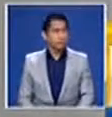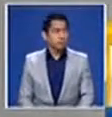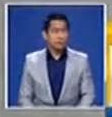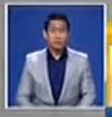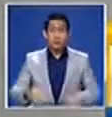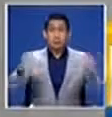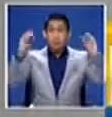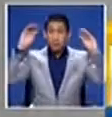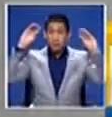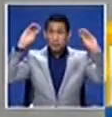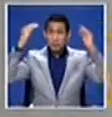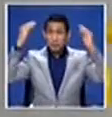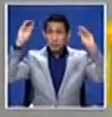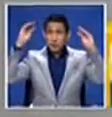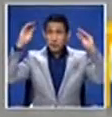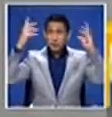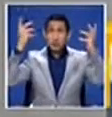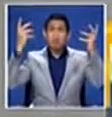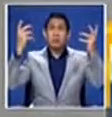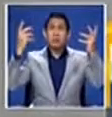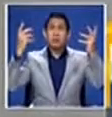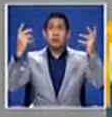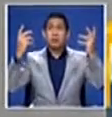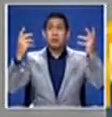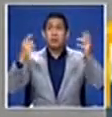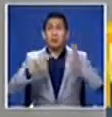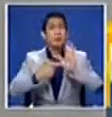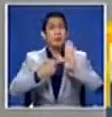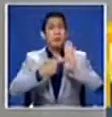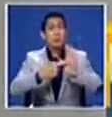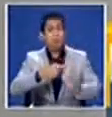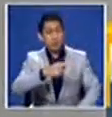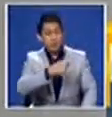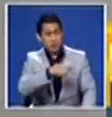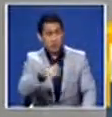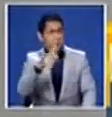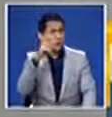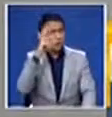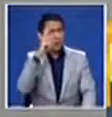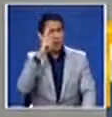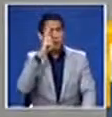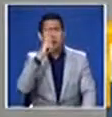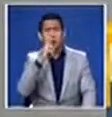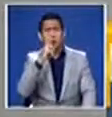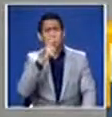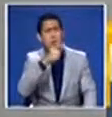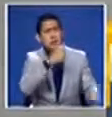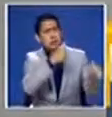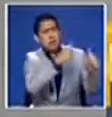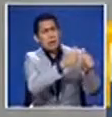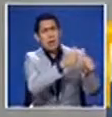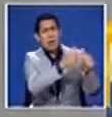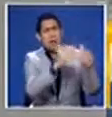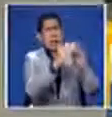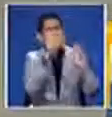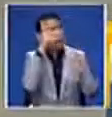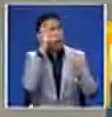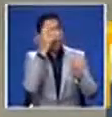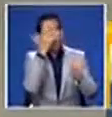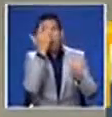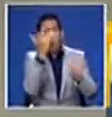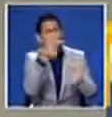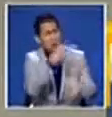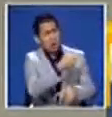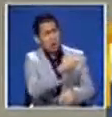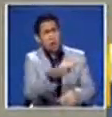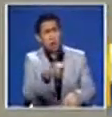video, los volví a ver que pasaron anoche por aquí mismo. O sea, ya se está haciendo común que están robando. Ya, por ejemplo, la gente tiene miedo a salir. Es tanta